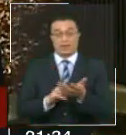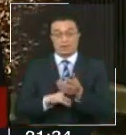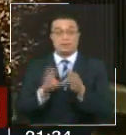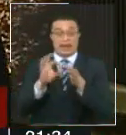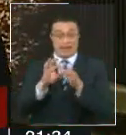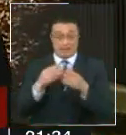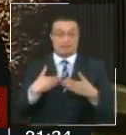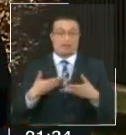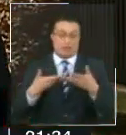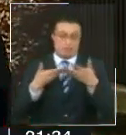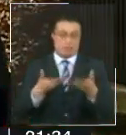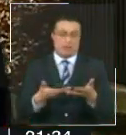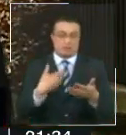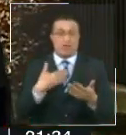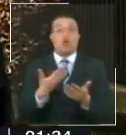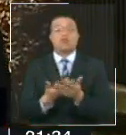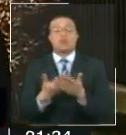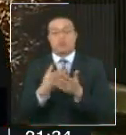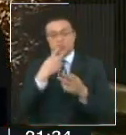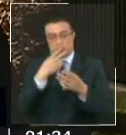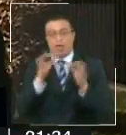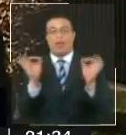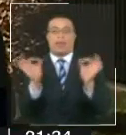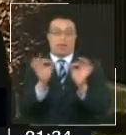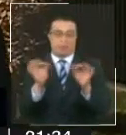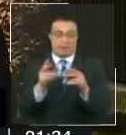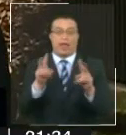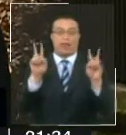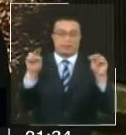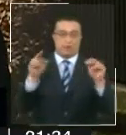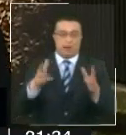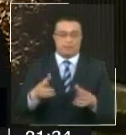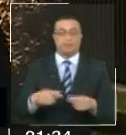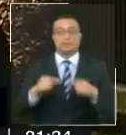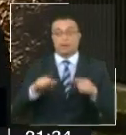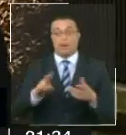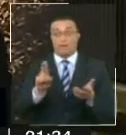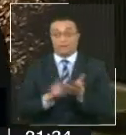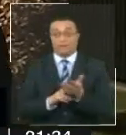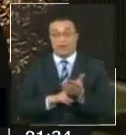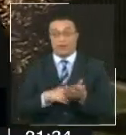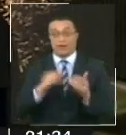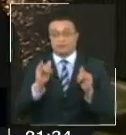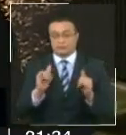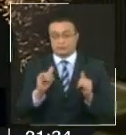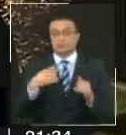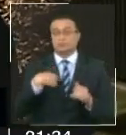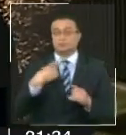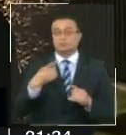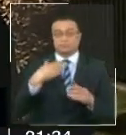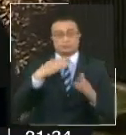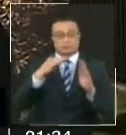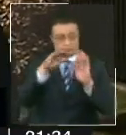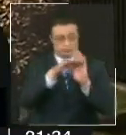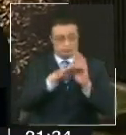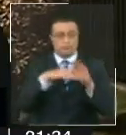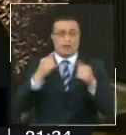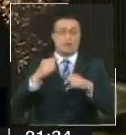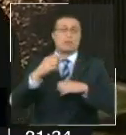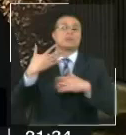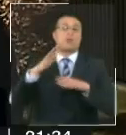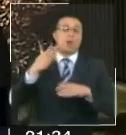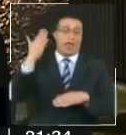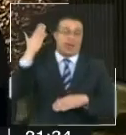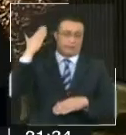gracias por la invitación y por la oportunidad de hablar de este tema con ustedes eh la verdad es que eh si bien los antecedentes se venían preparando desde hace